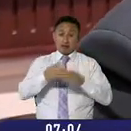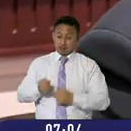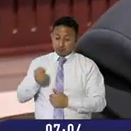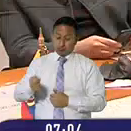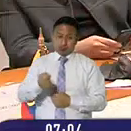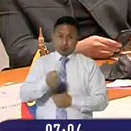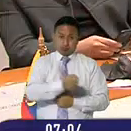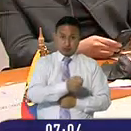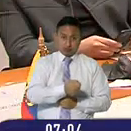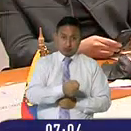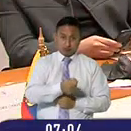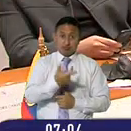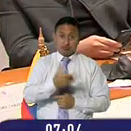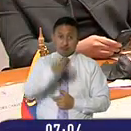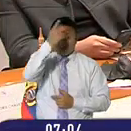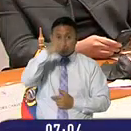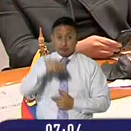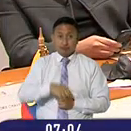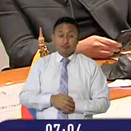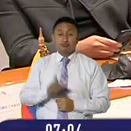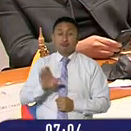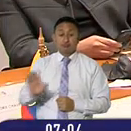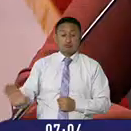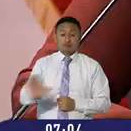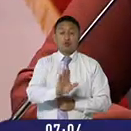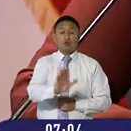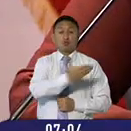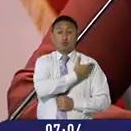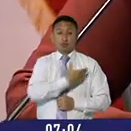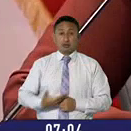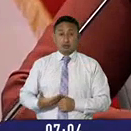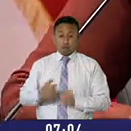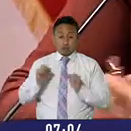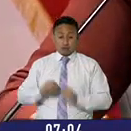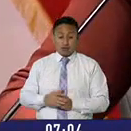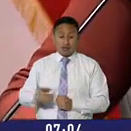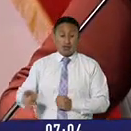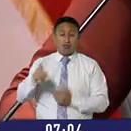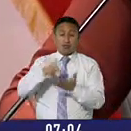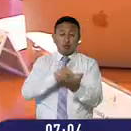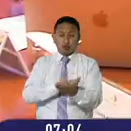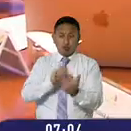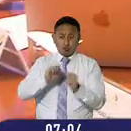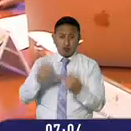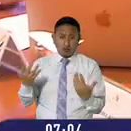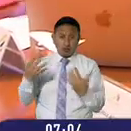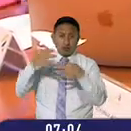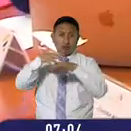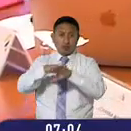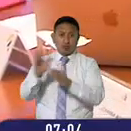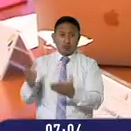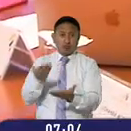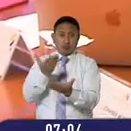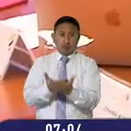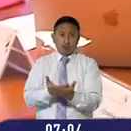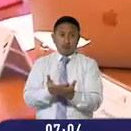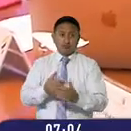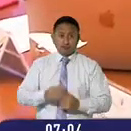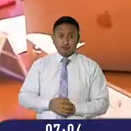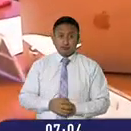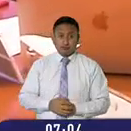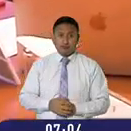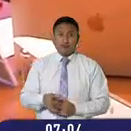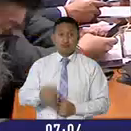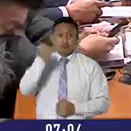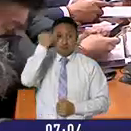que los presidentes de las mesas estén facultados para unificar proyectos que versen sobre una misma materia. Las iniciativas